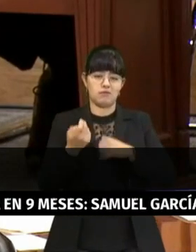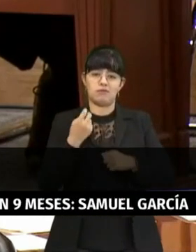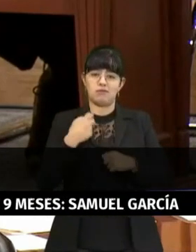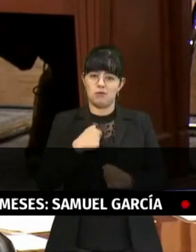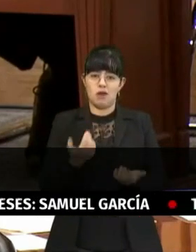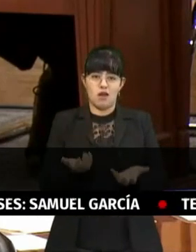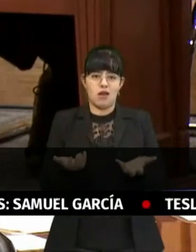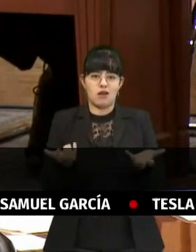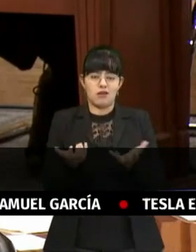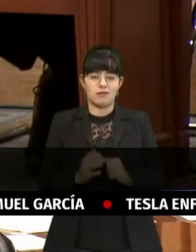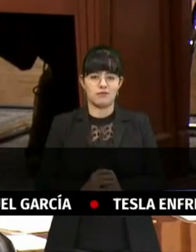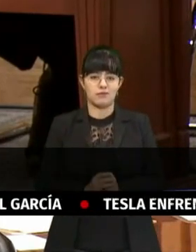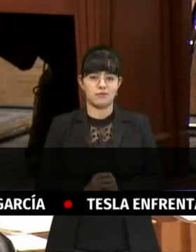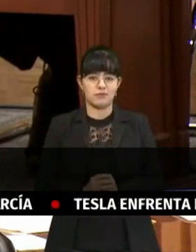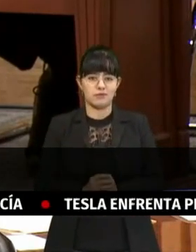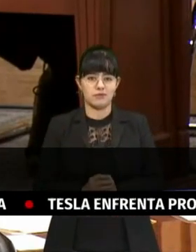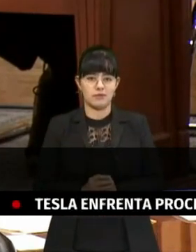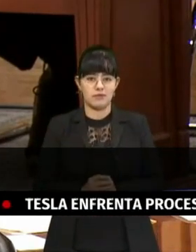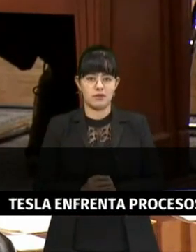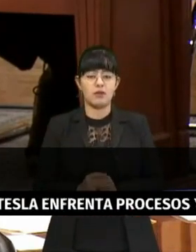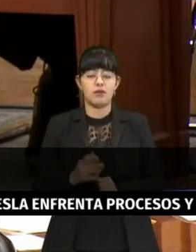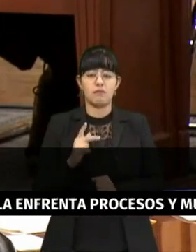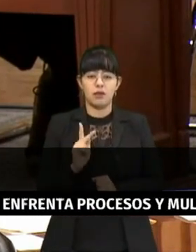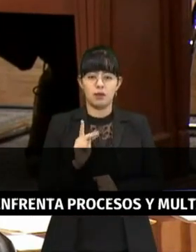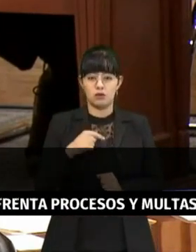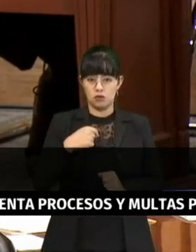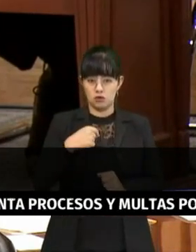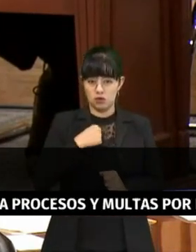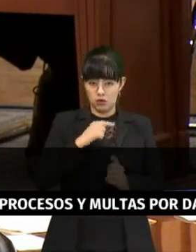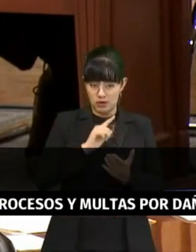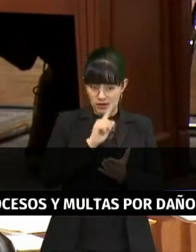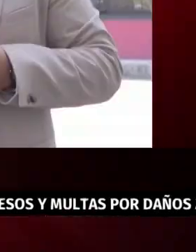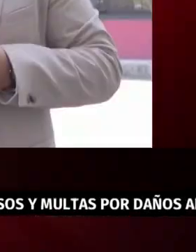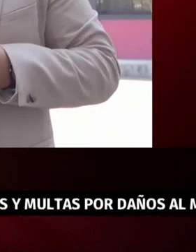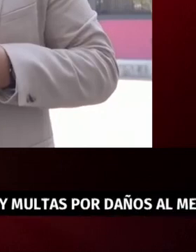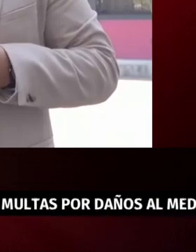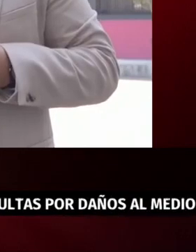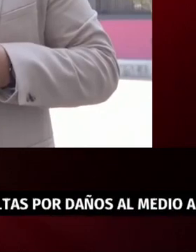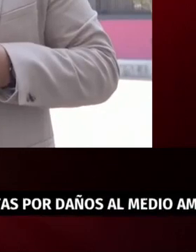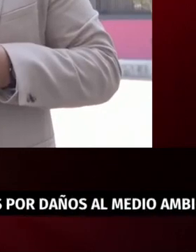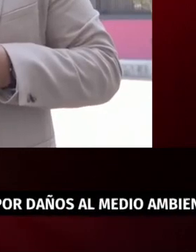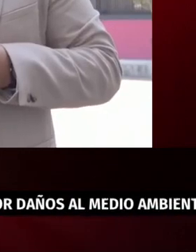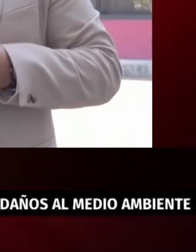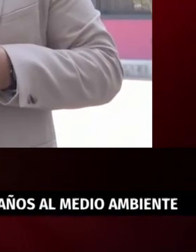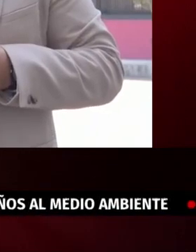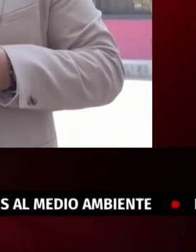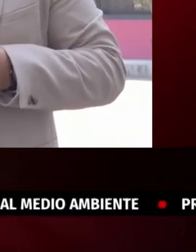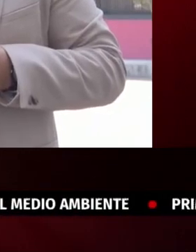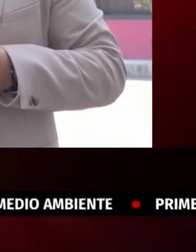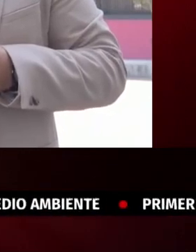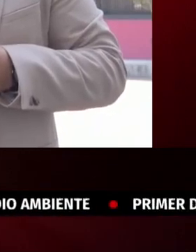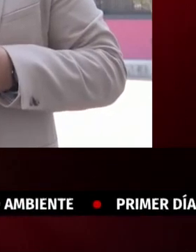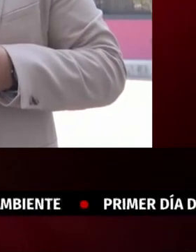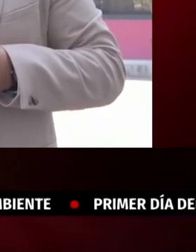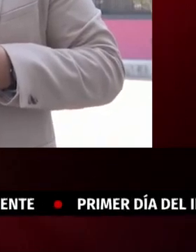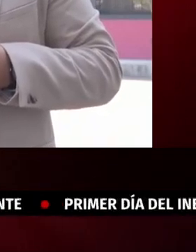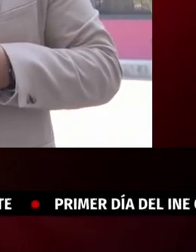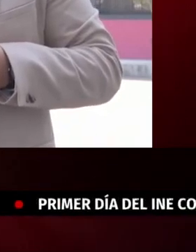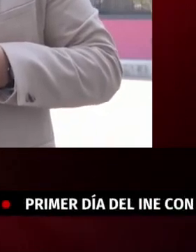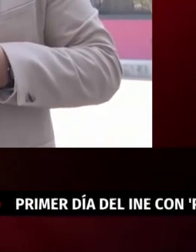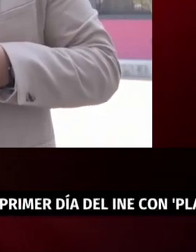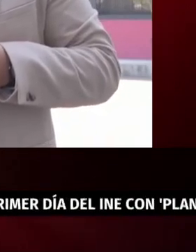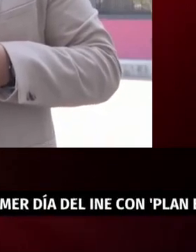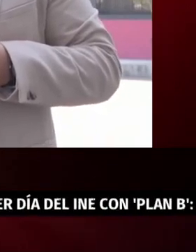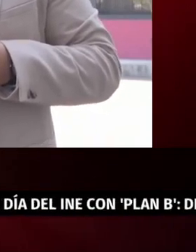vamos a estar muy pendientes de lo que ocurra a lo largo de las próximas horas, Carlos. Bueno, ya esta sesión se lleva a cabo, lo decíamos, esta semana ya no íbamos a ver